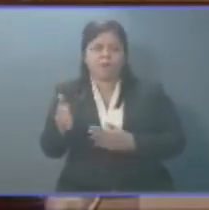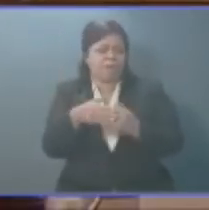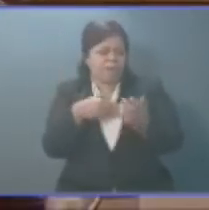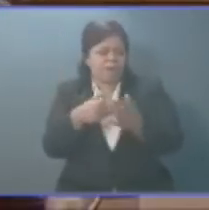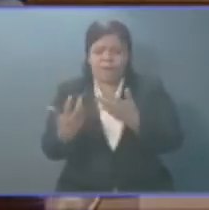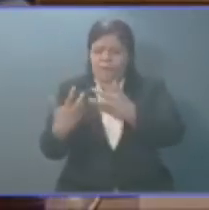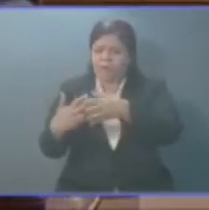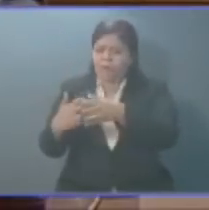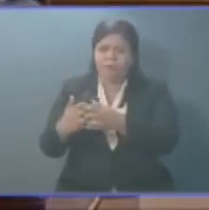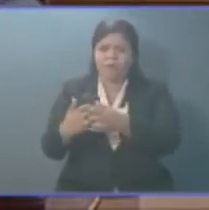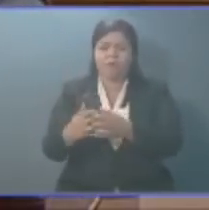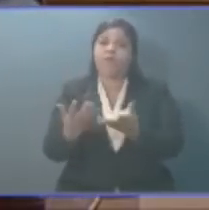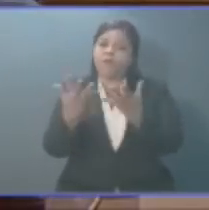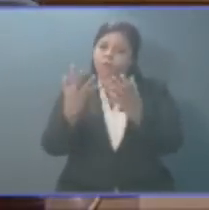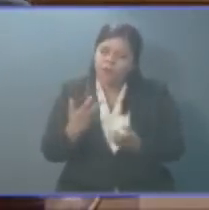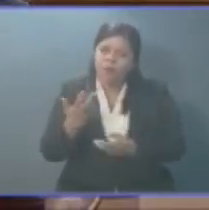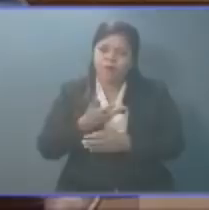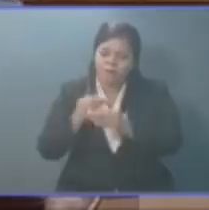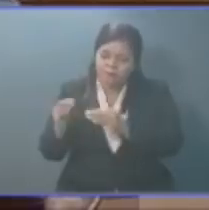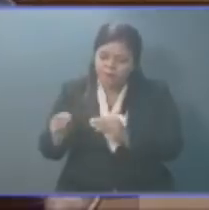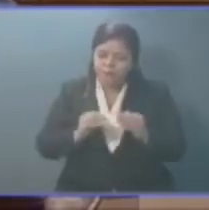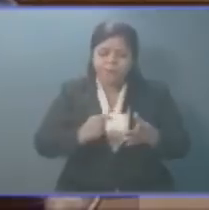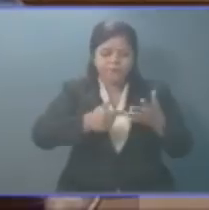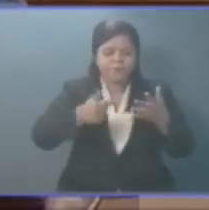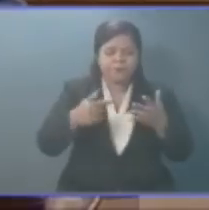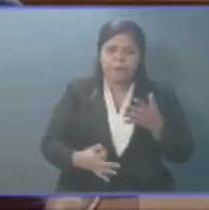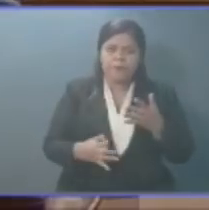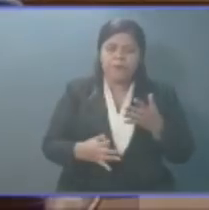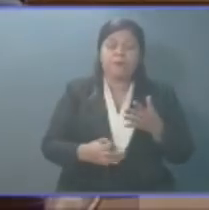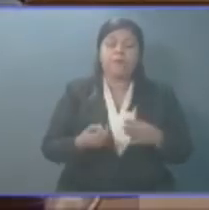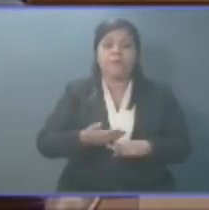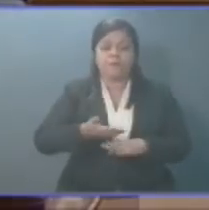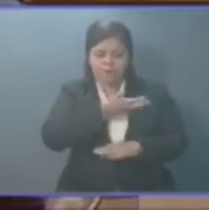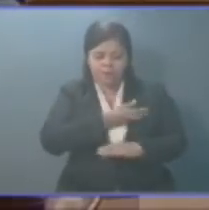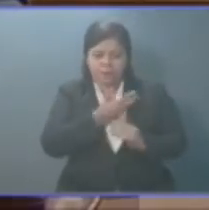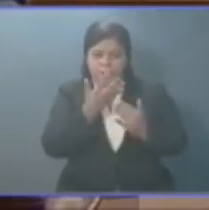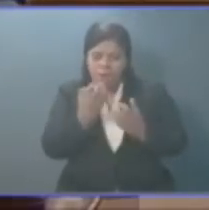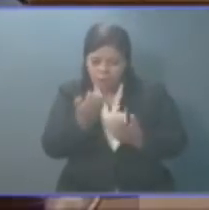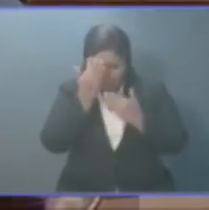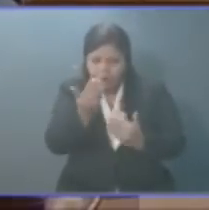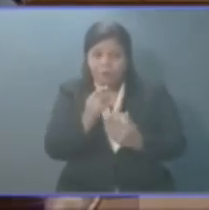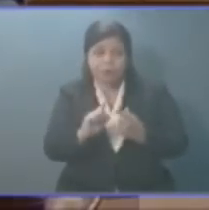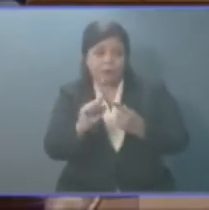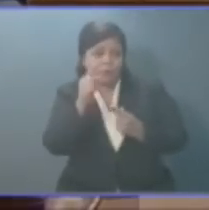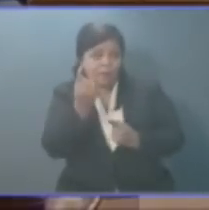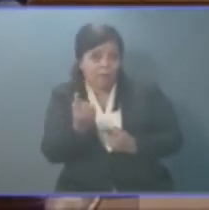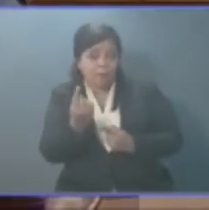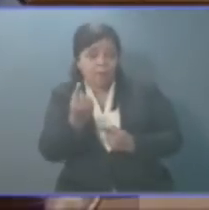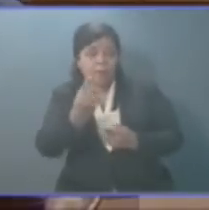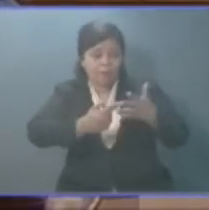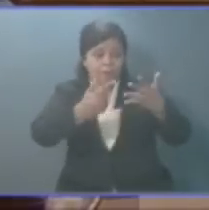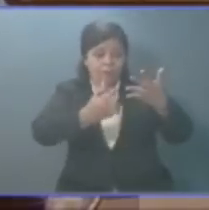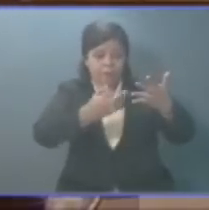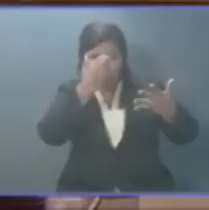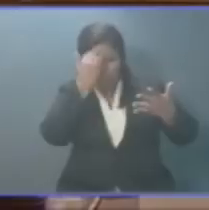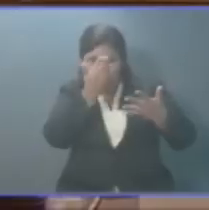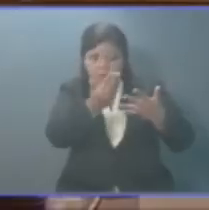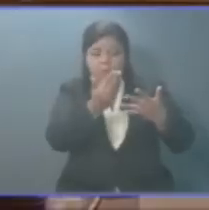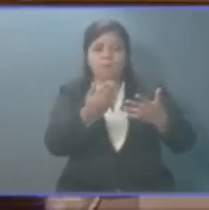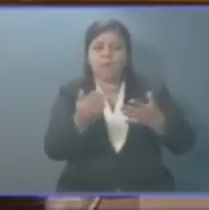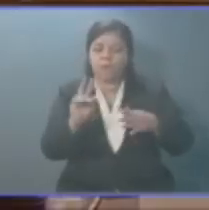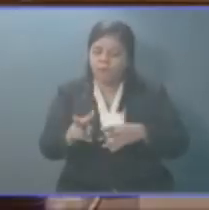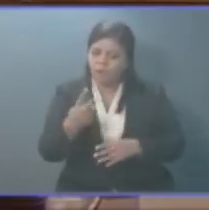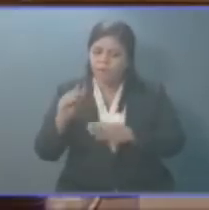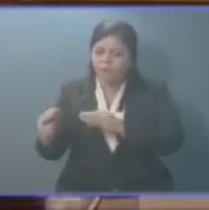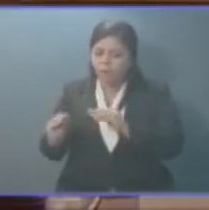sea, nos interesa aplicar la ley. Hemos venido a aplicar. Primero, hemos venido a cumplir la ley y segundo, a aplicar